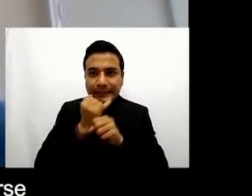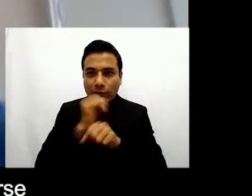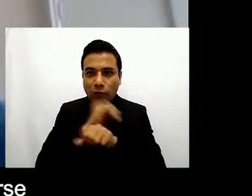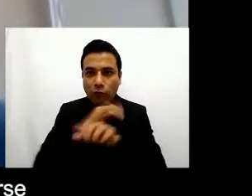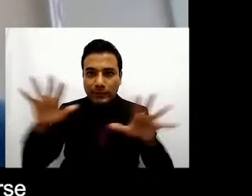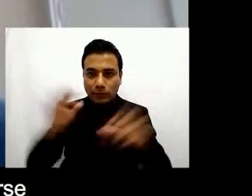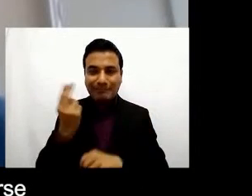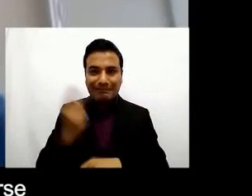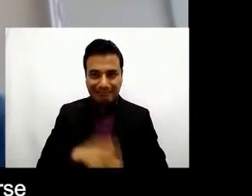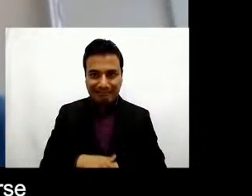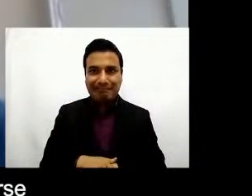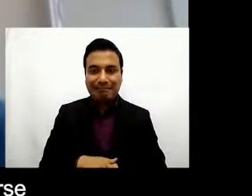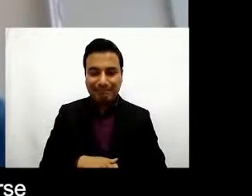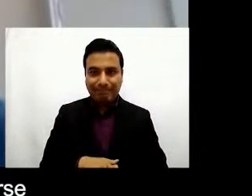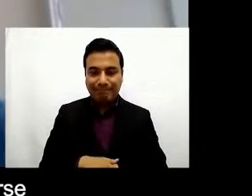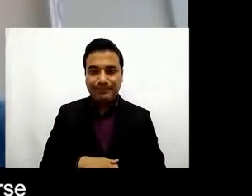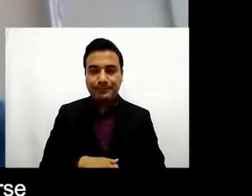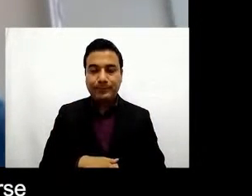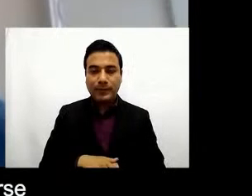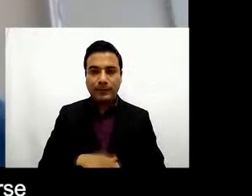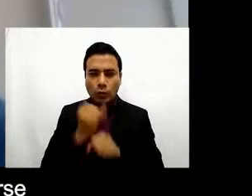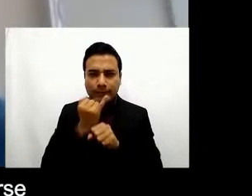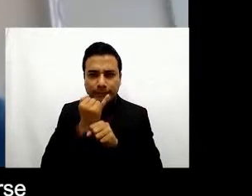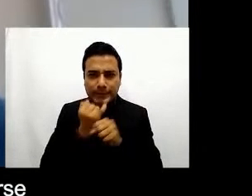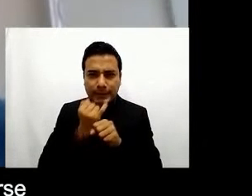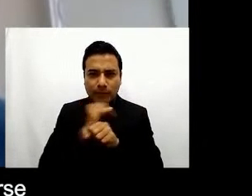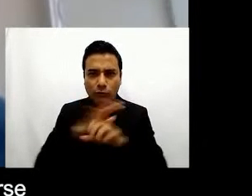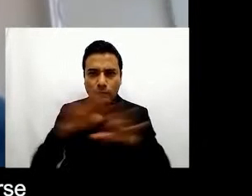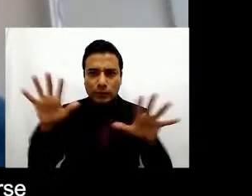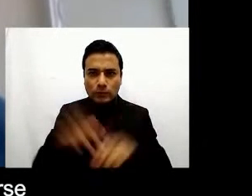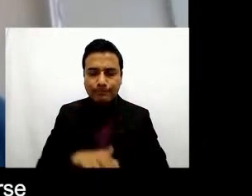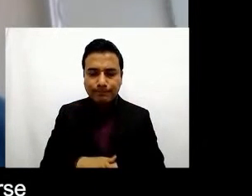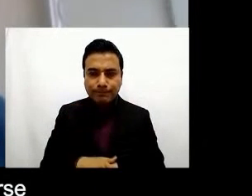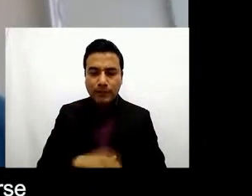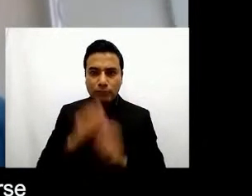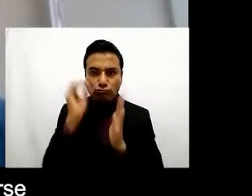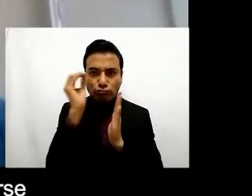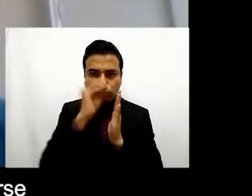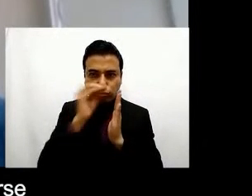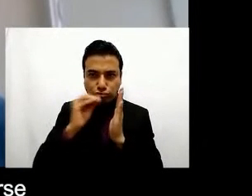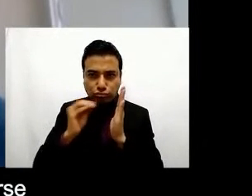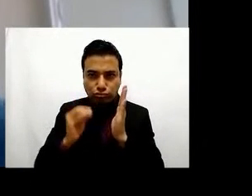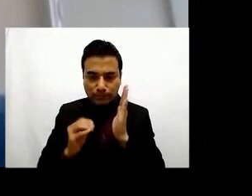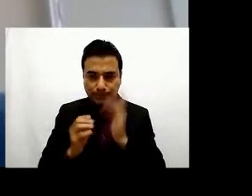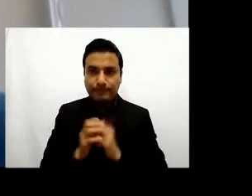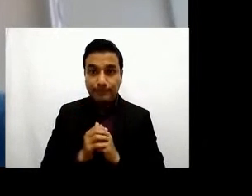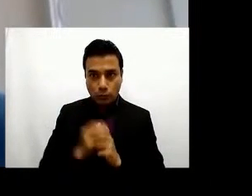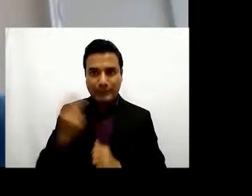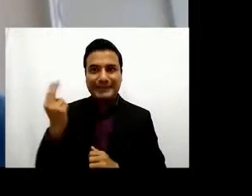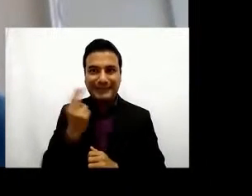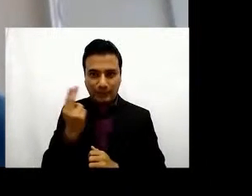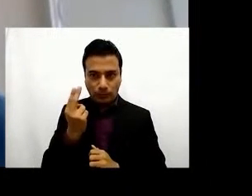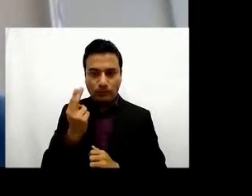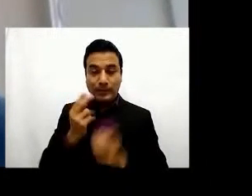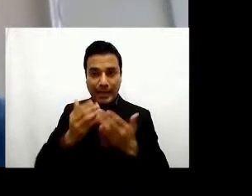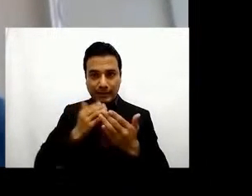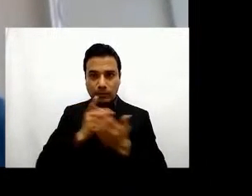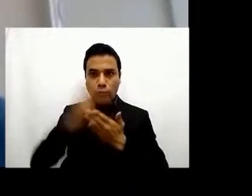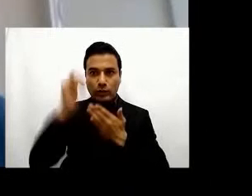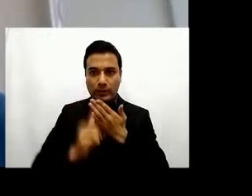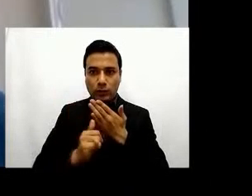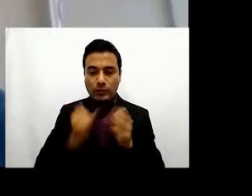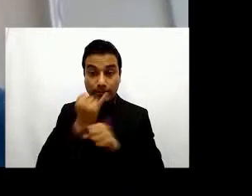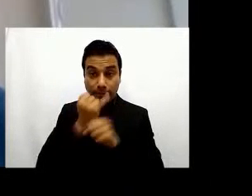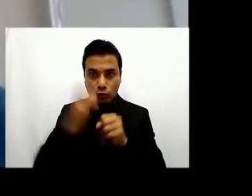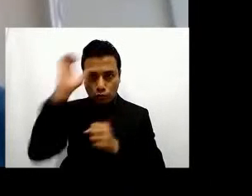búsqueda de información tendría que integrarse en un amplio proyecto de investigación cultural, por